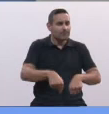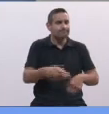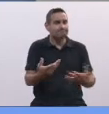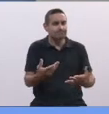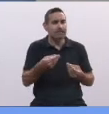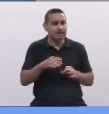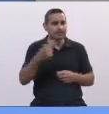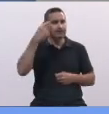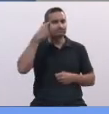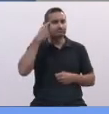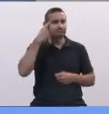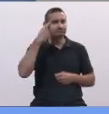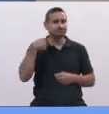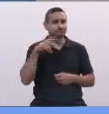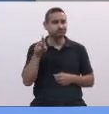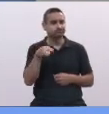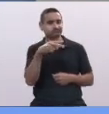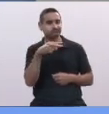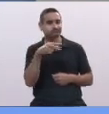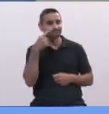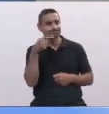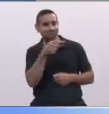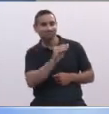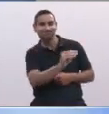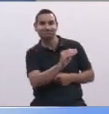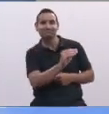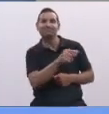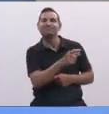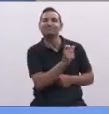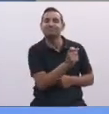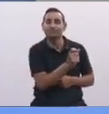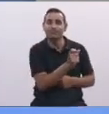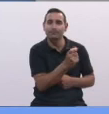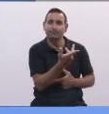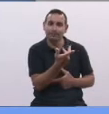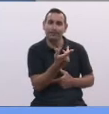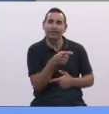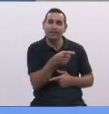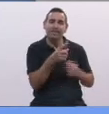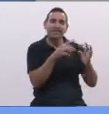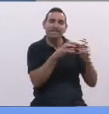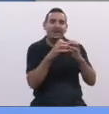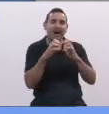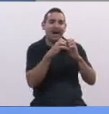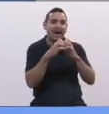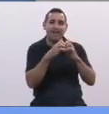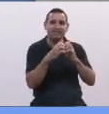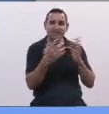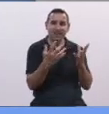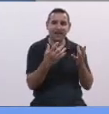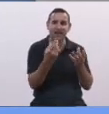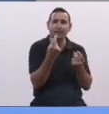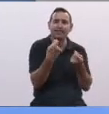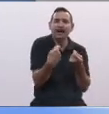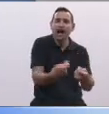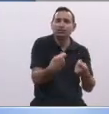que empecemos a mirar hacia el costado y que podamos de alguna manera generar el debate y debatir la calidad